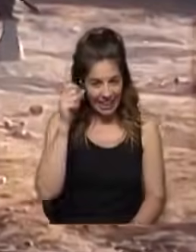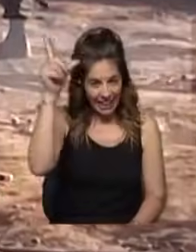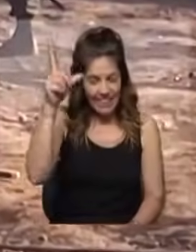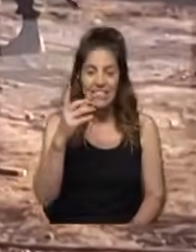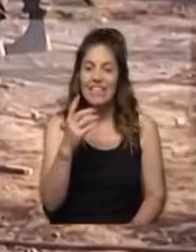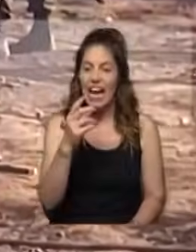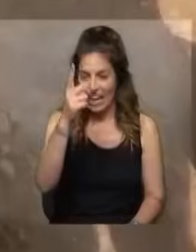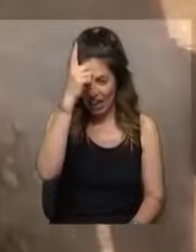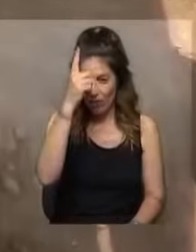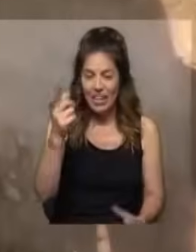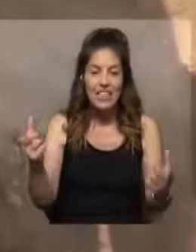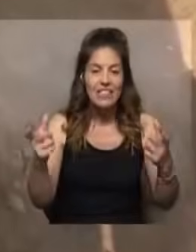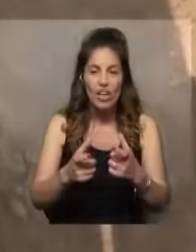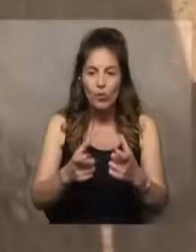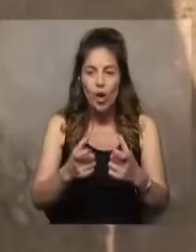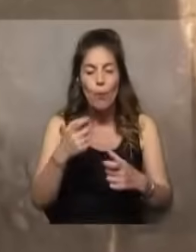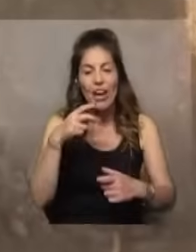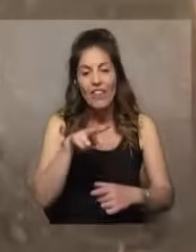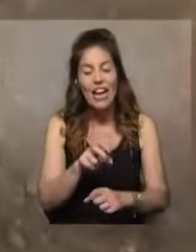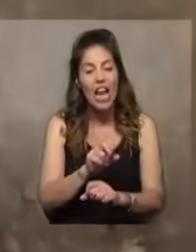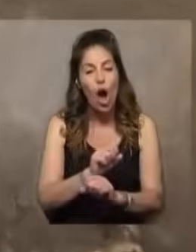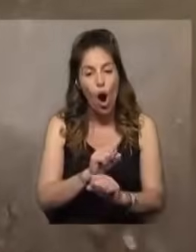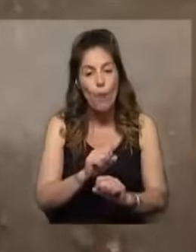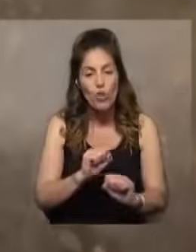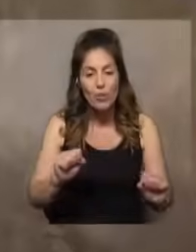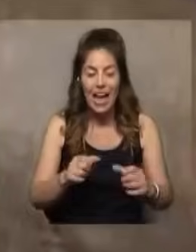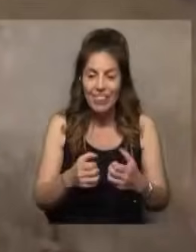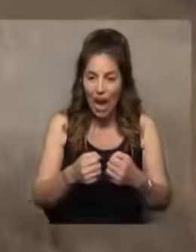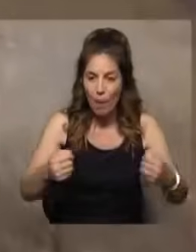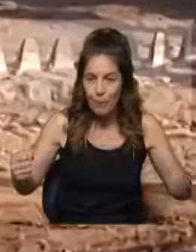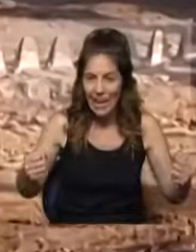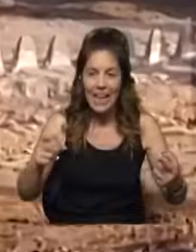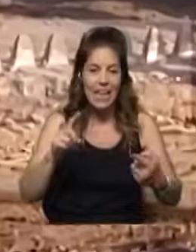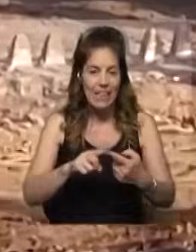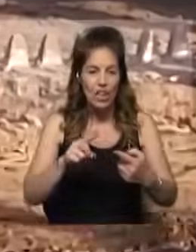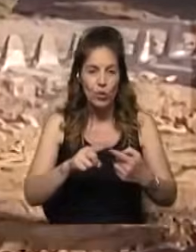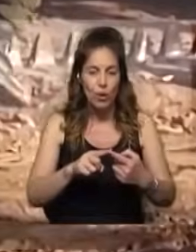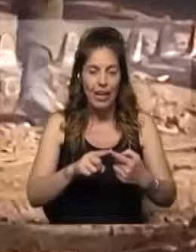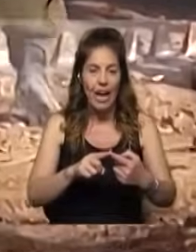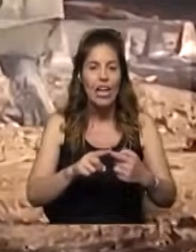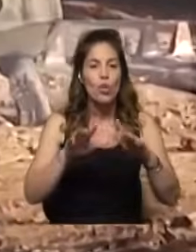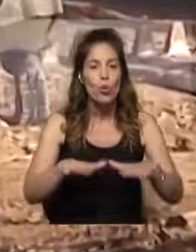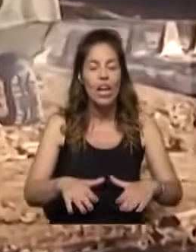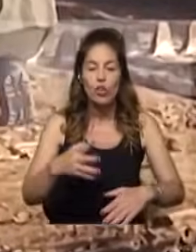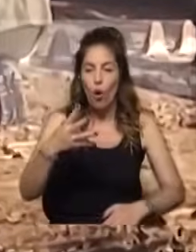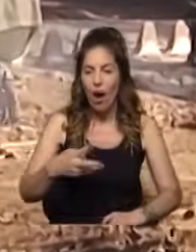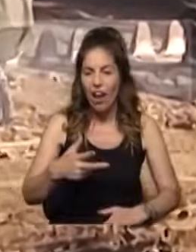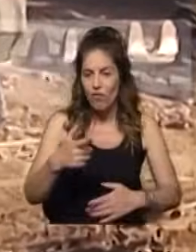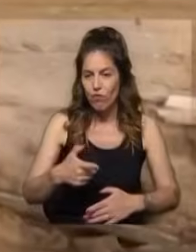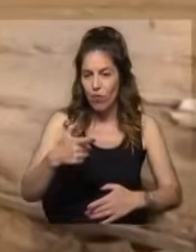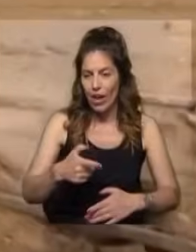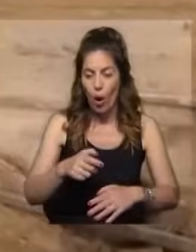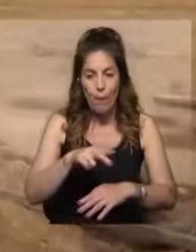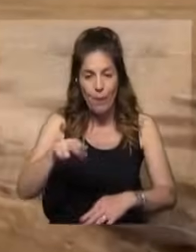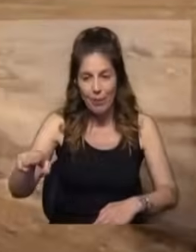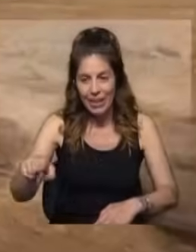reunieron hoy en doja para explorar las opciones de ampliar La tregua en la franja de gaza Y lograr un alto al fuego permanente algo que el ministro de exteriores